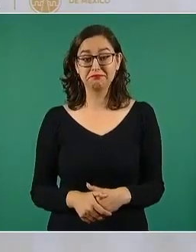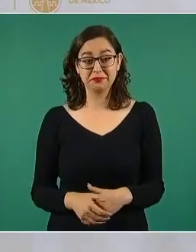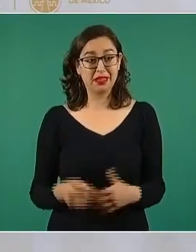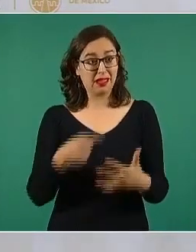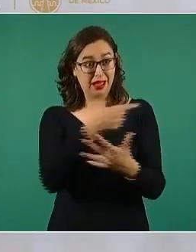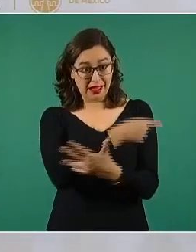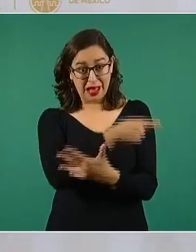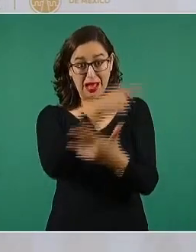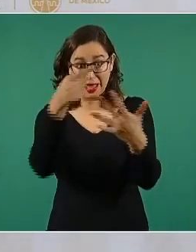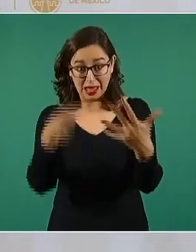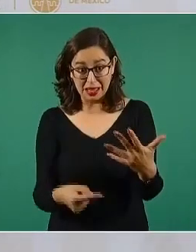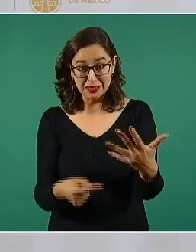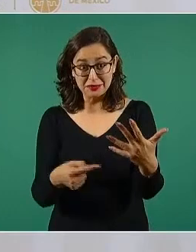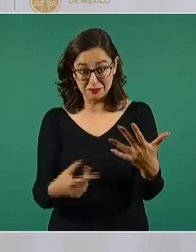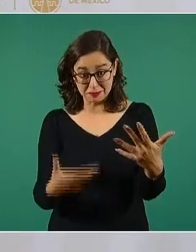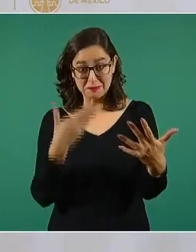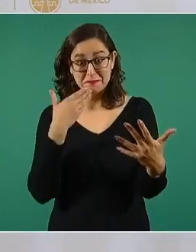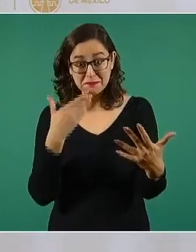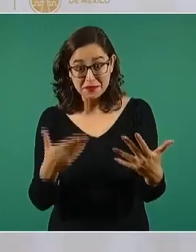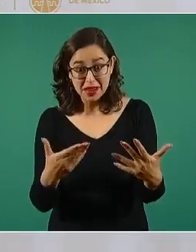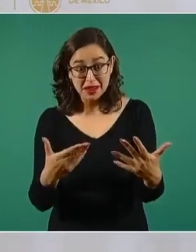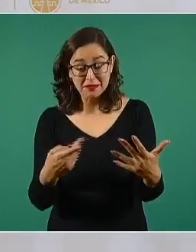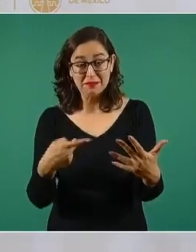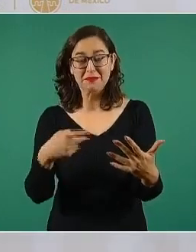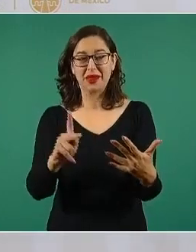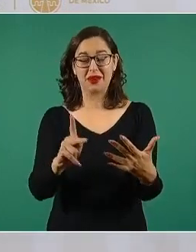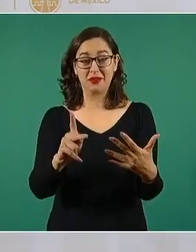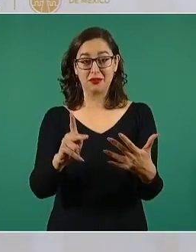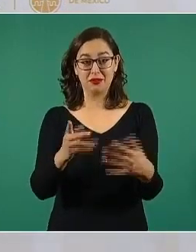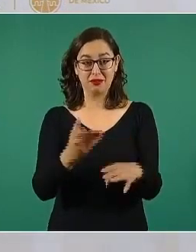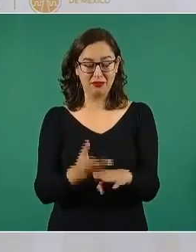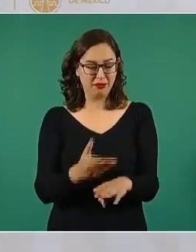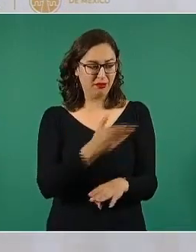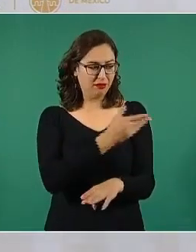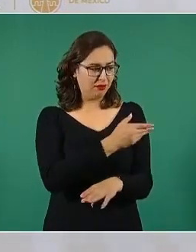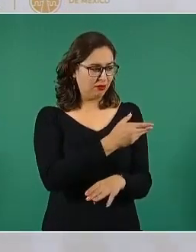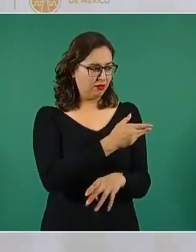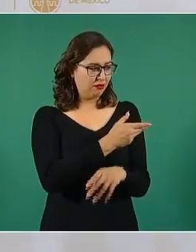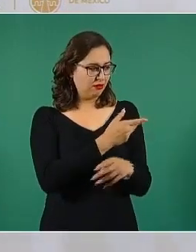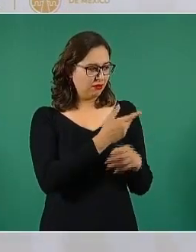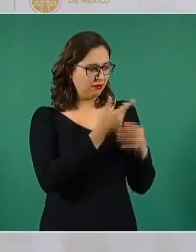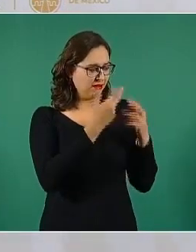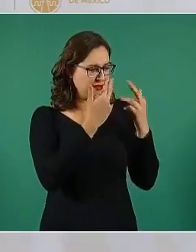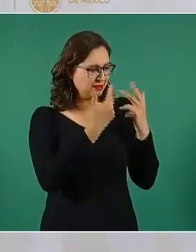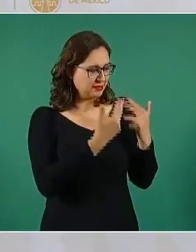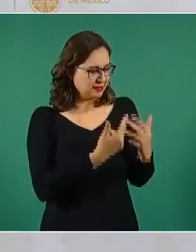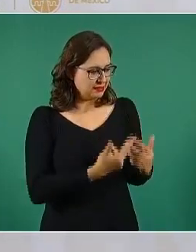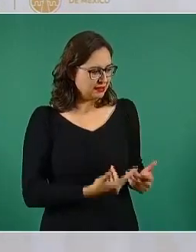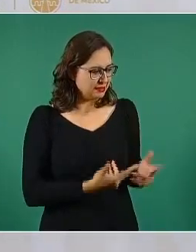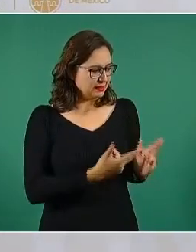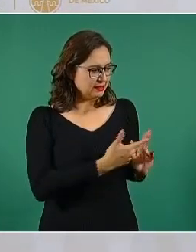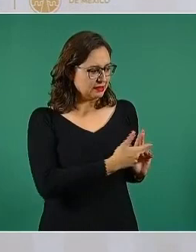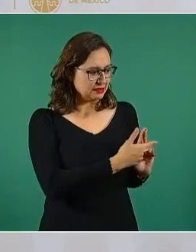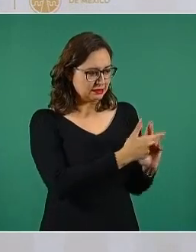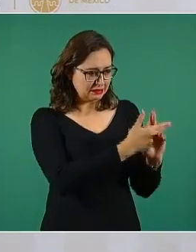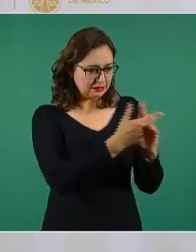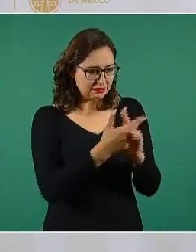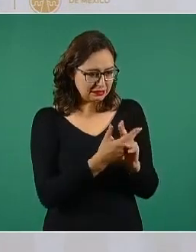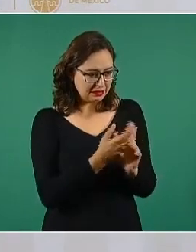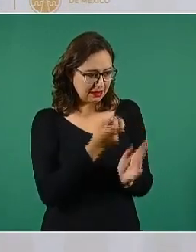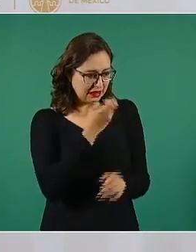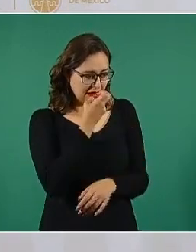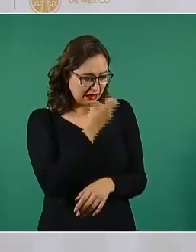no es suficiente, y menos si se tiene